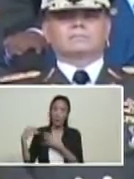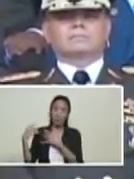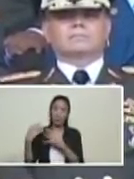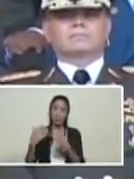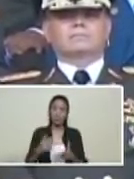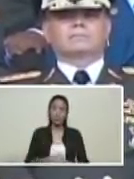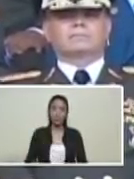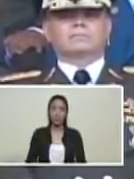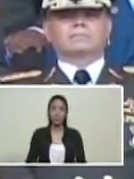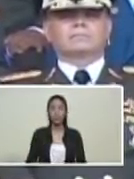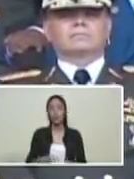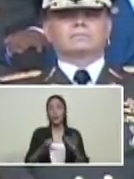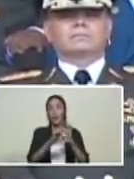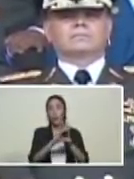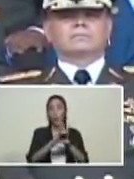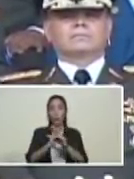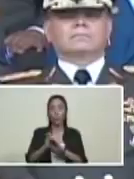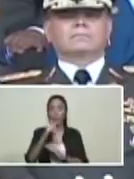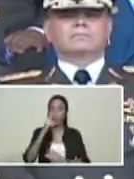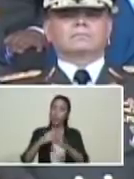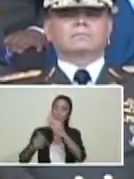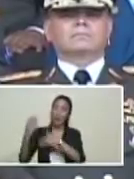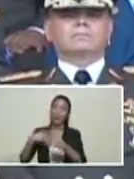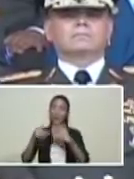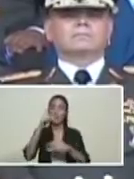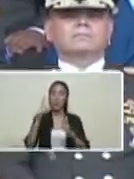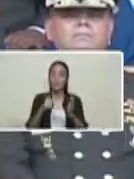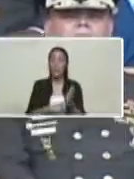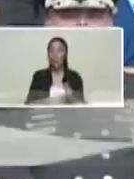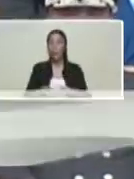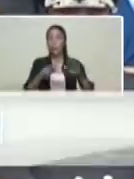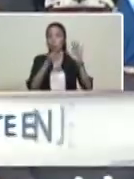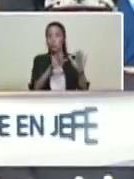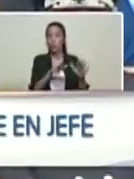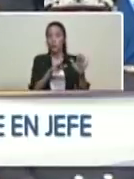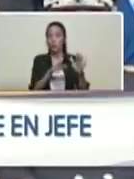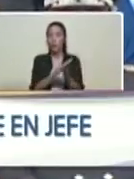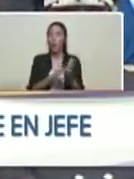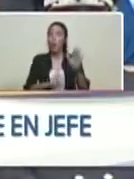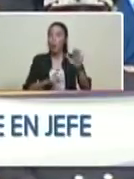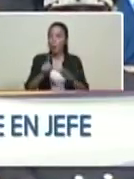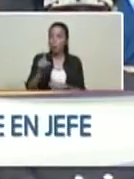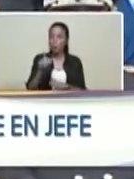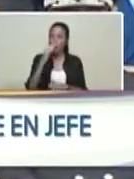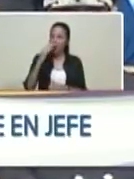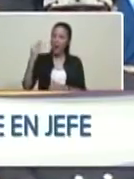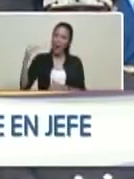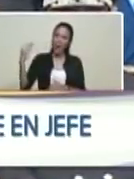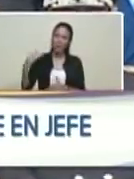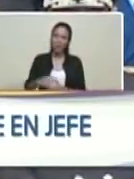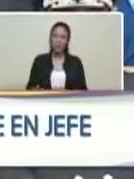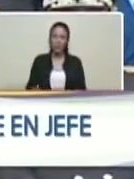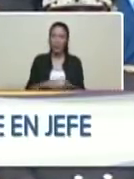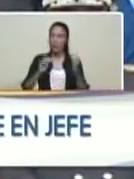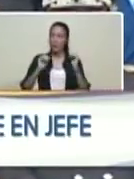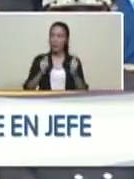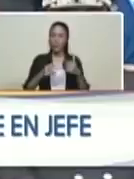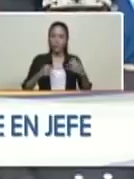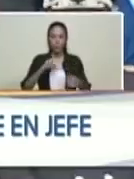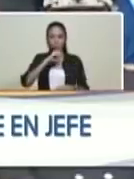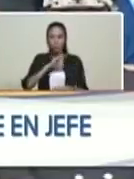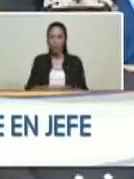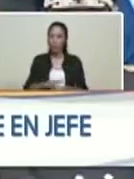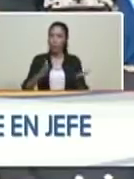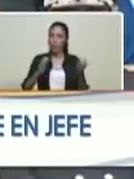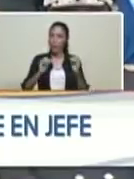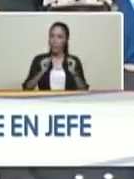fue el poder constituyente de 1811 que decretó la partida de nacimiento y afirmó